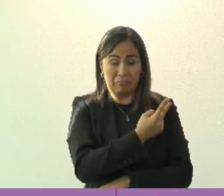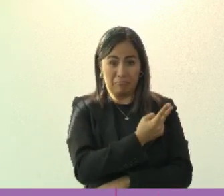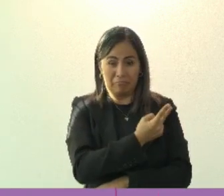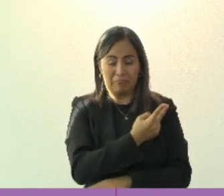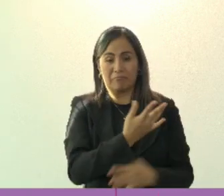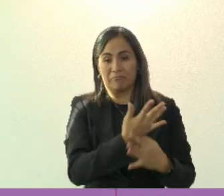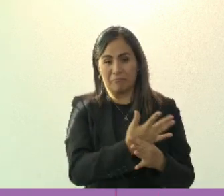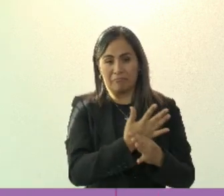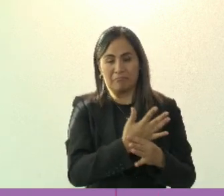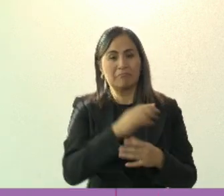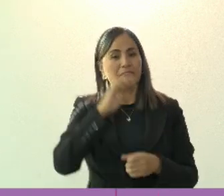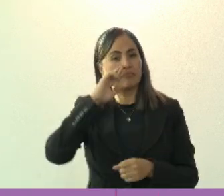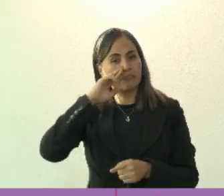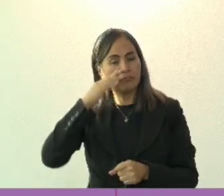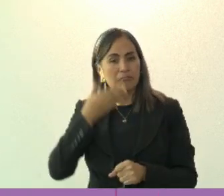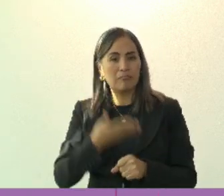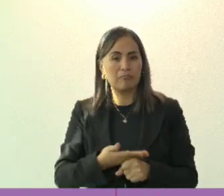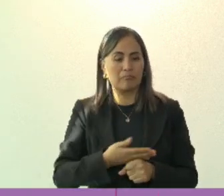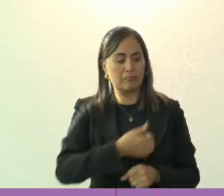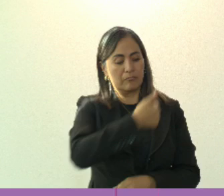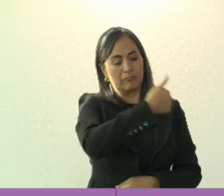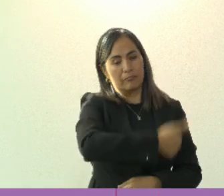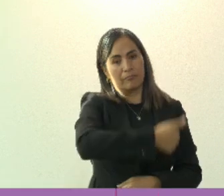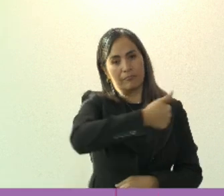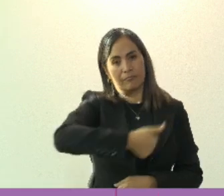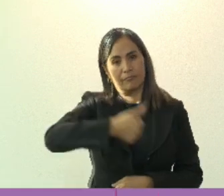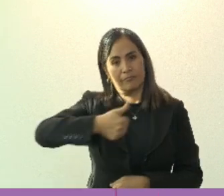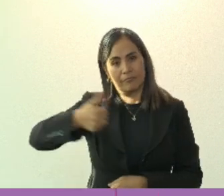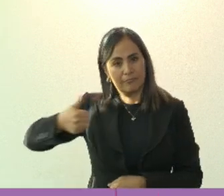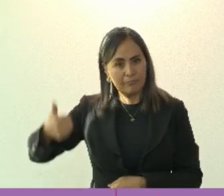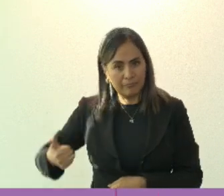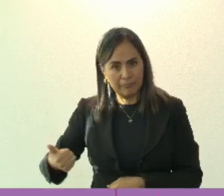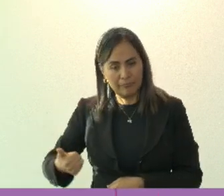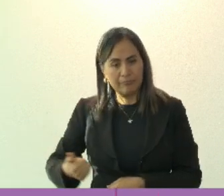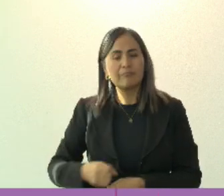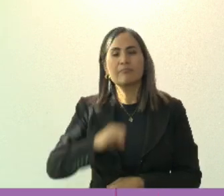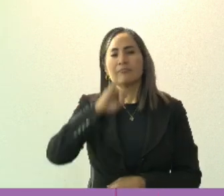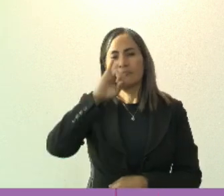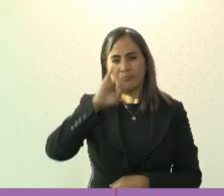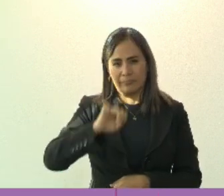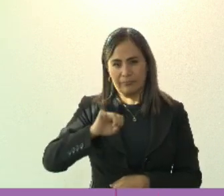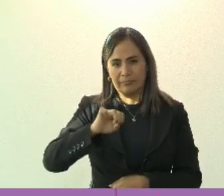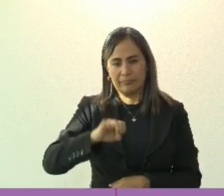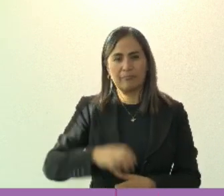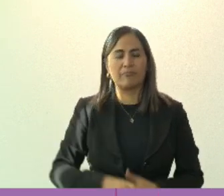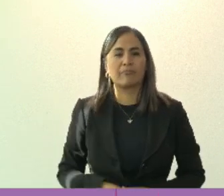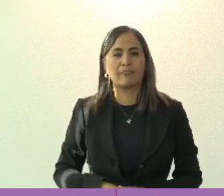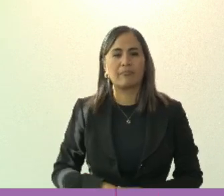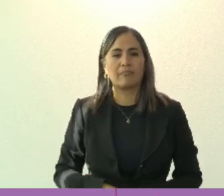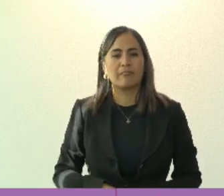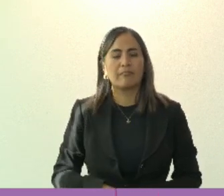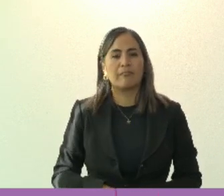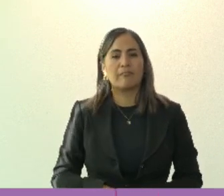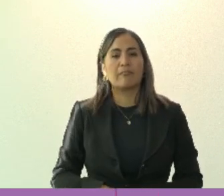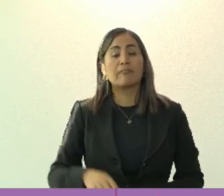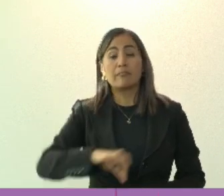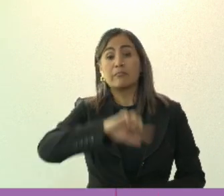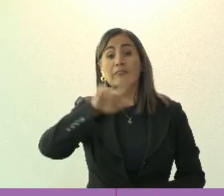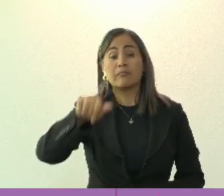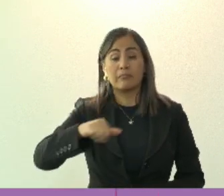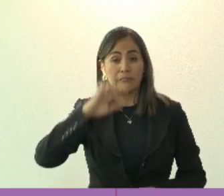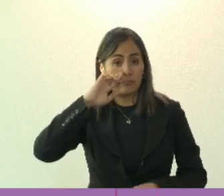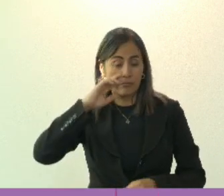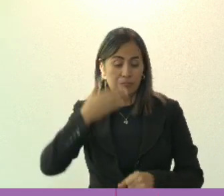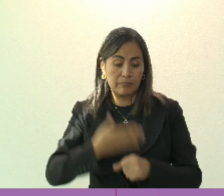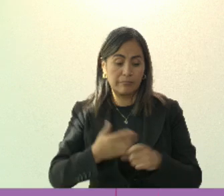es una responsabilidad individual que colabora a que sea la responsabilidad colectiva de